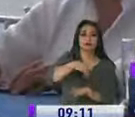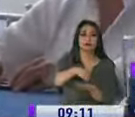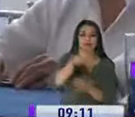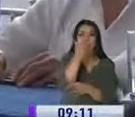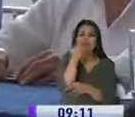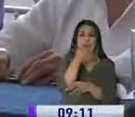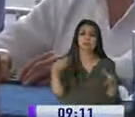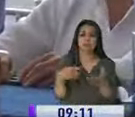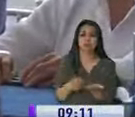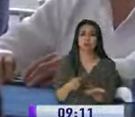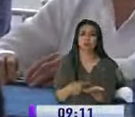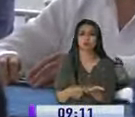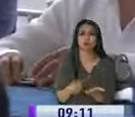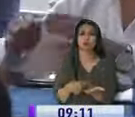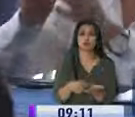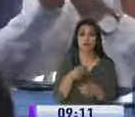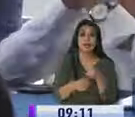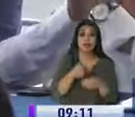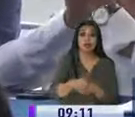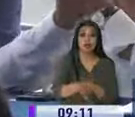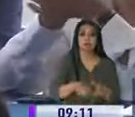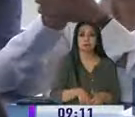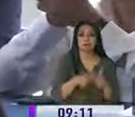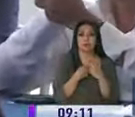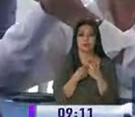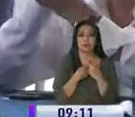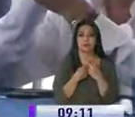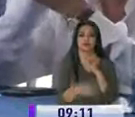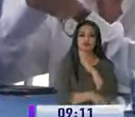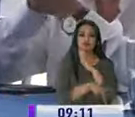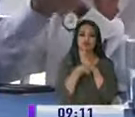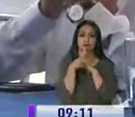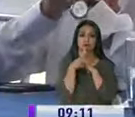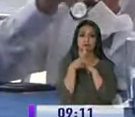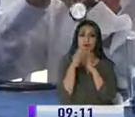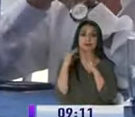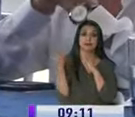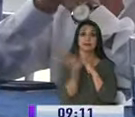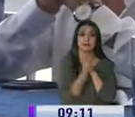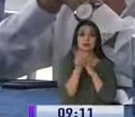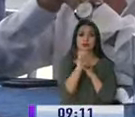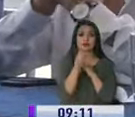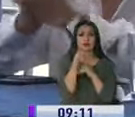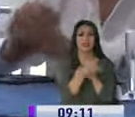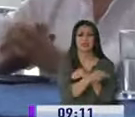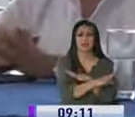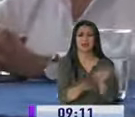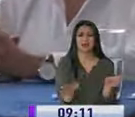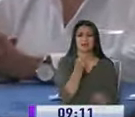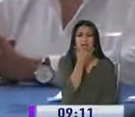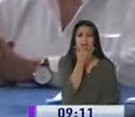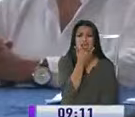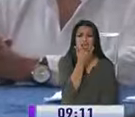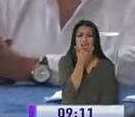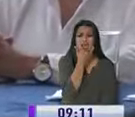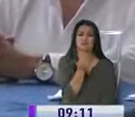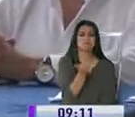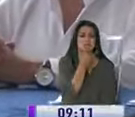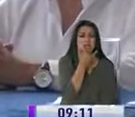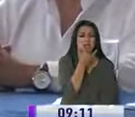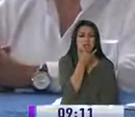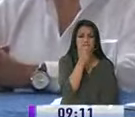hacer realidad a partir de este año. La refinería no del Pacífico, porque eso me suena a deshonestidad, me suena